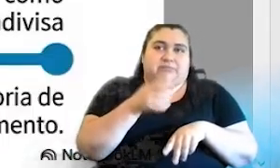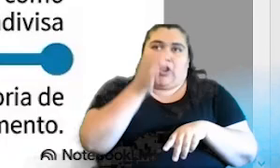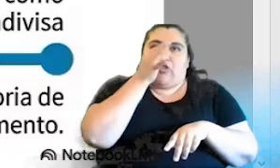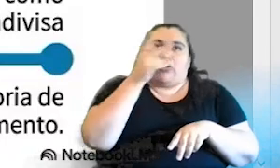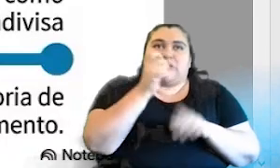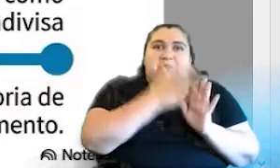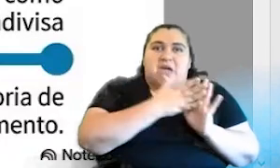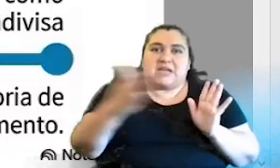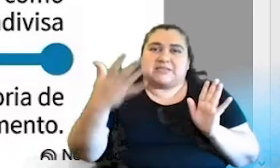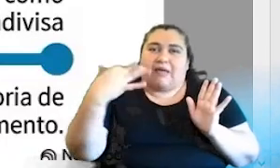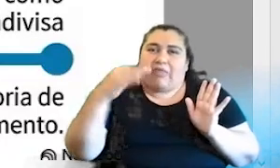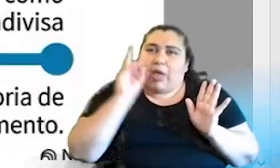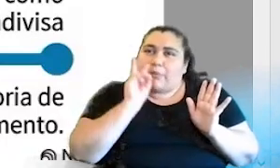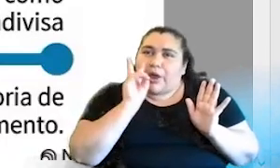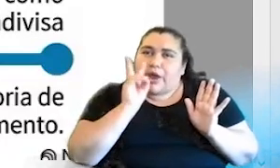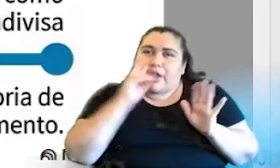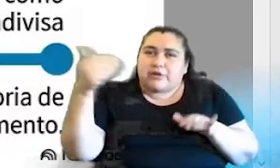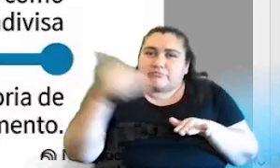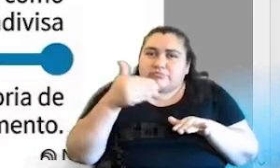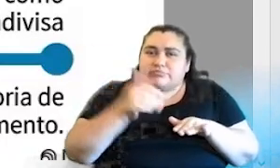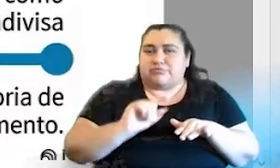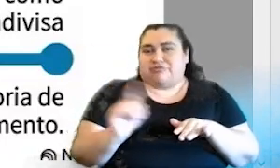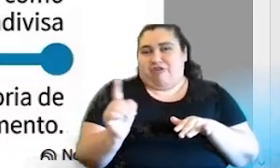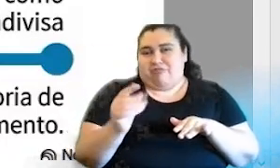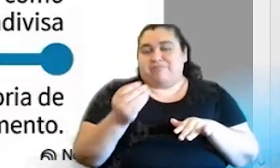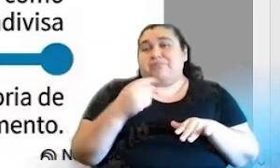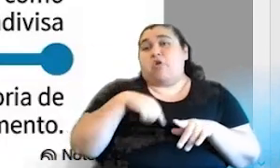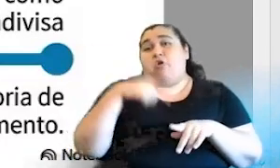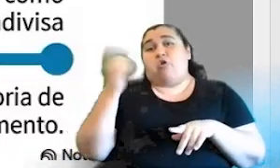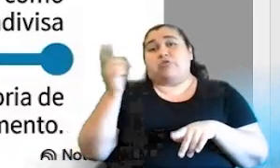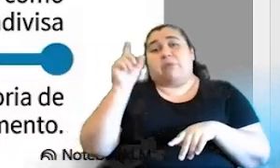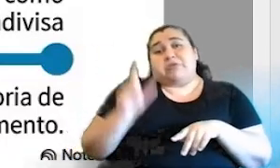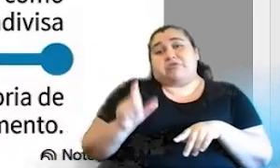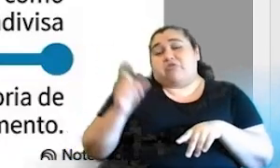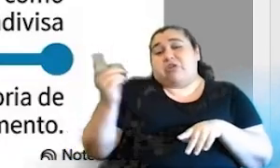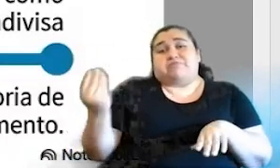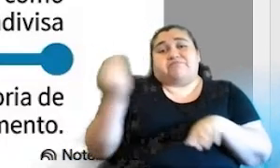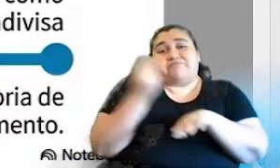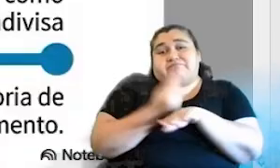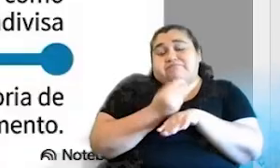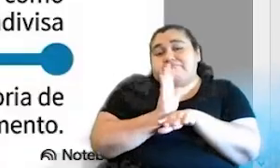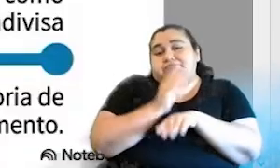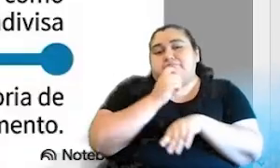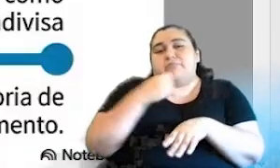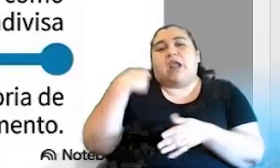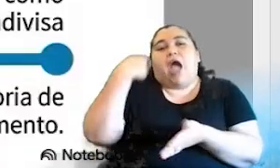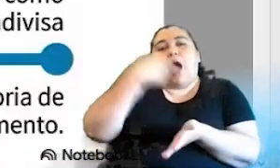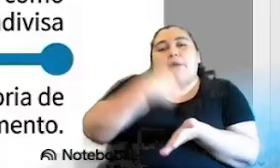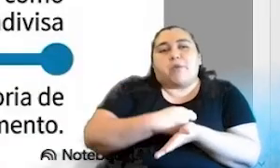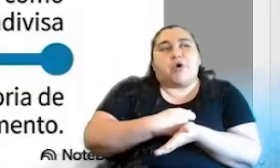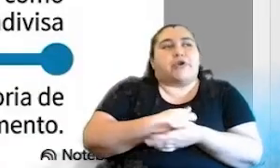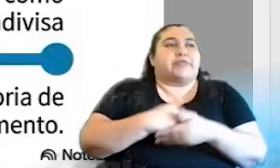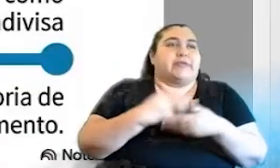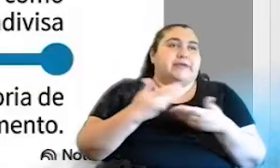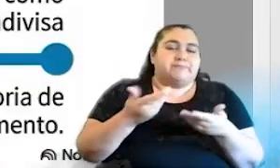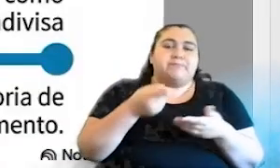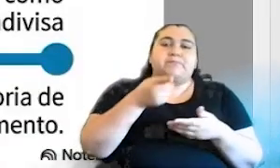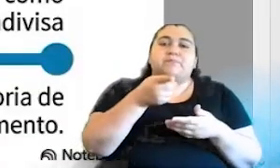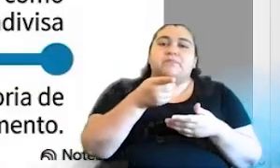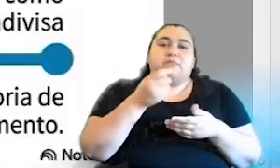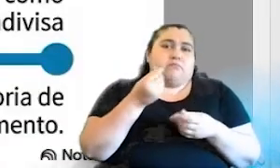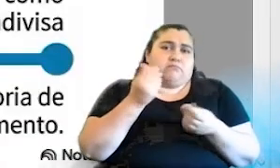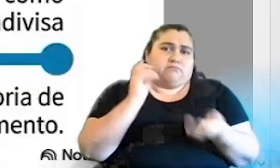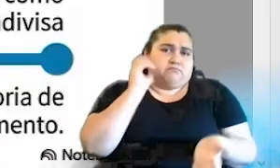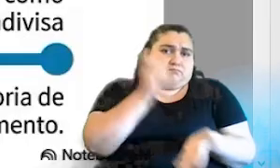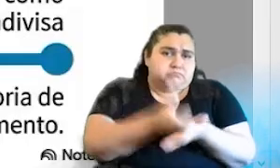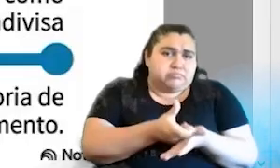continuos. De la misma manera que si un ciudadano extranjero viene y hace un aporte considerado de capital, no